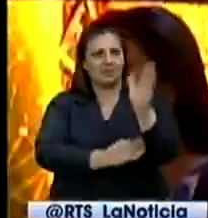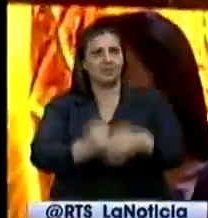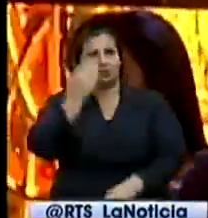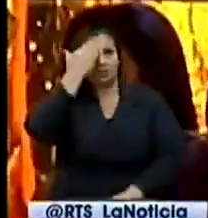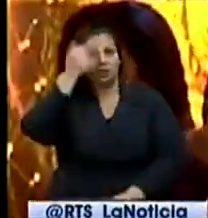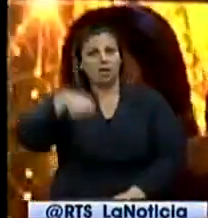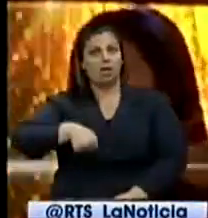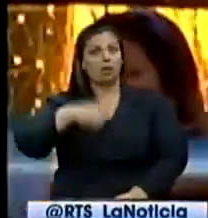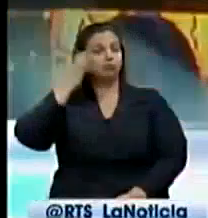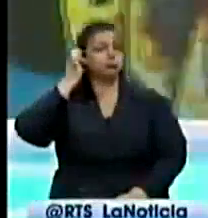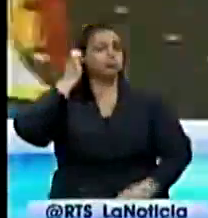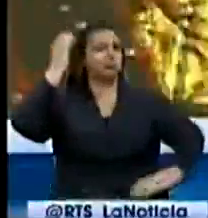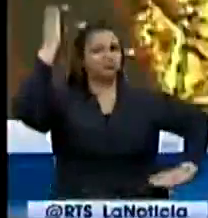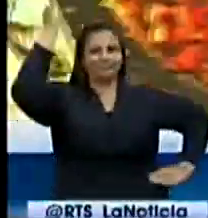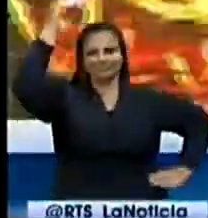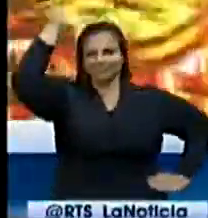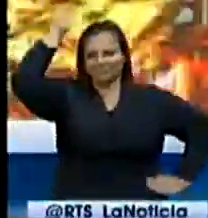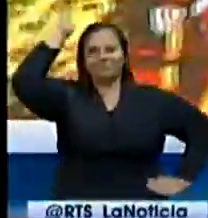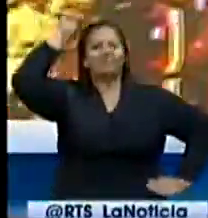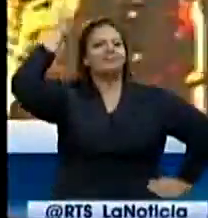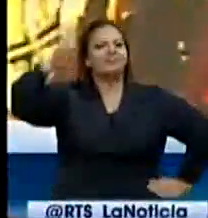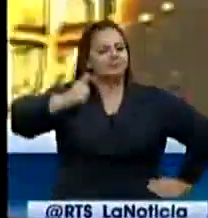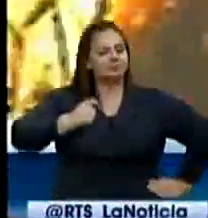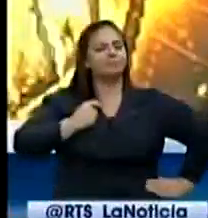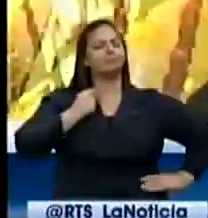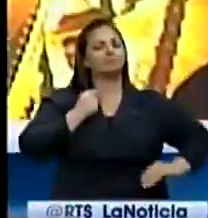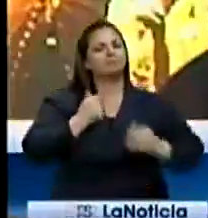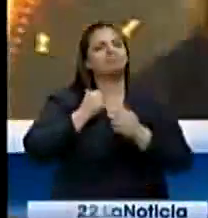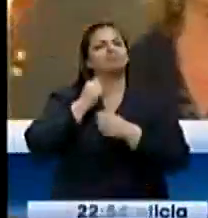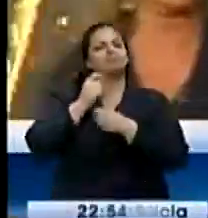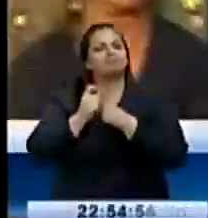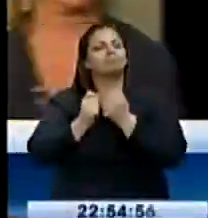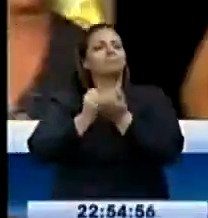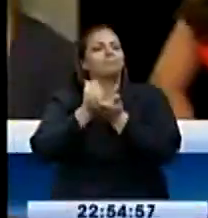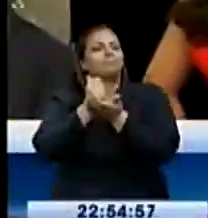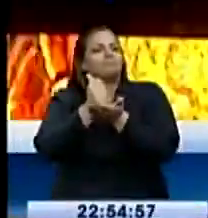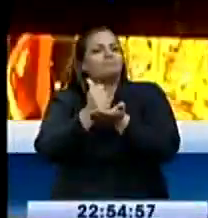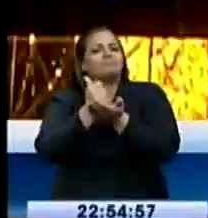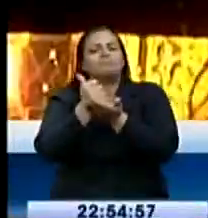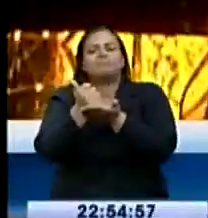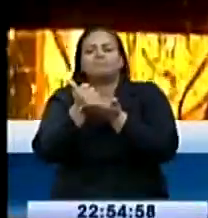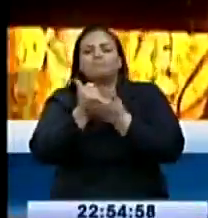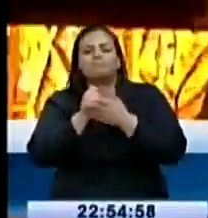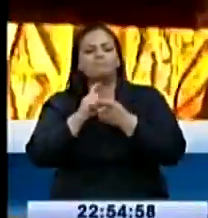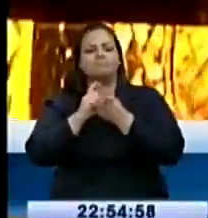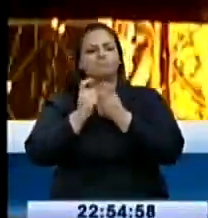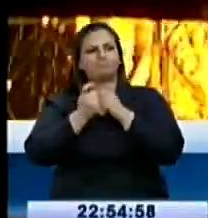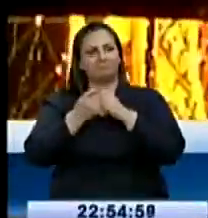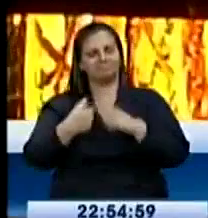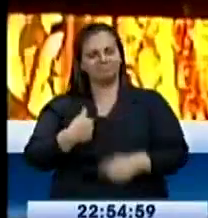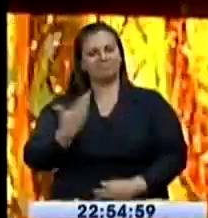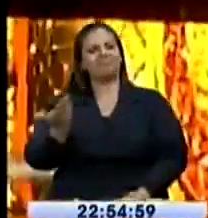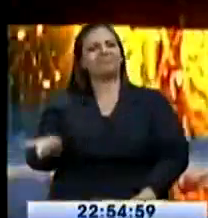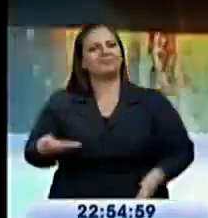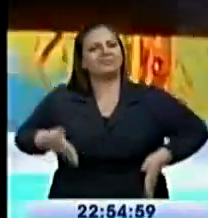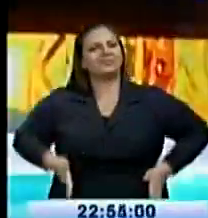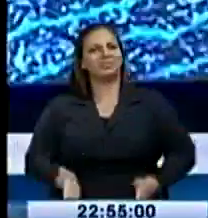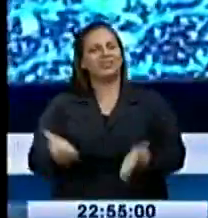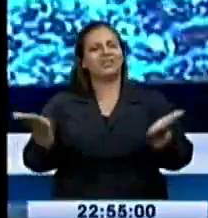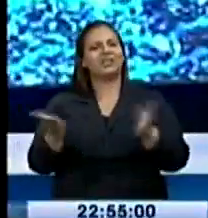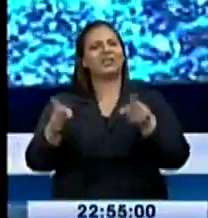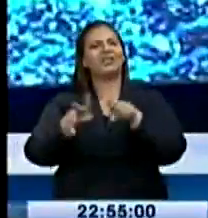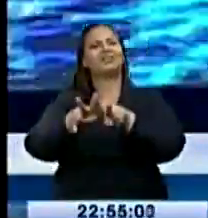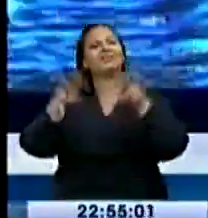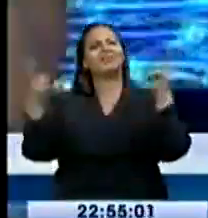que Ecuador tiene que destacar. Ella ya está lista y mirando hacia el Miss Universo. Connie Jiménez, Ventanas,